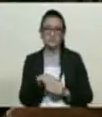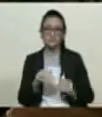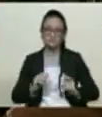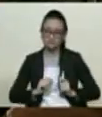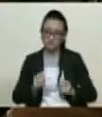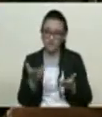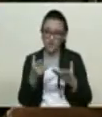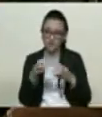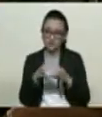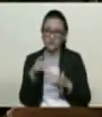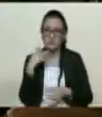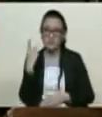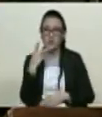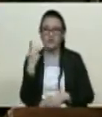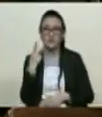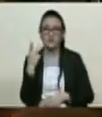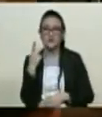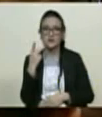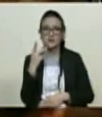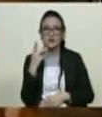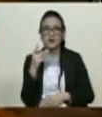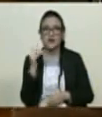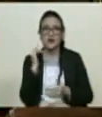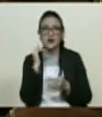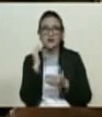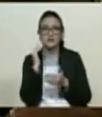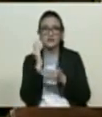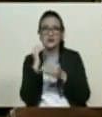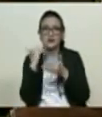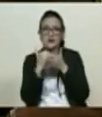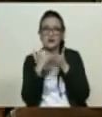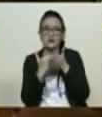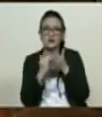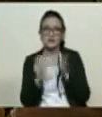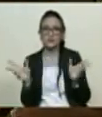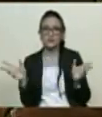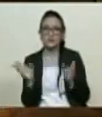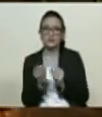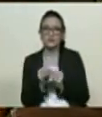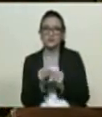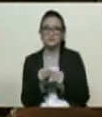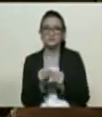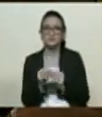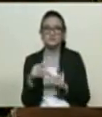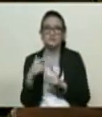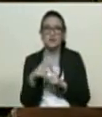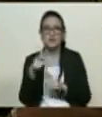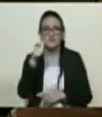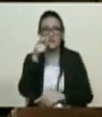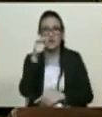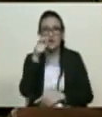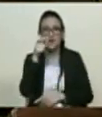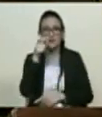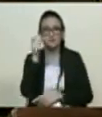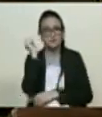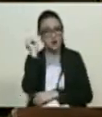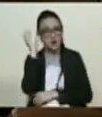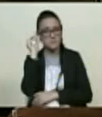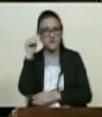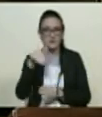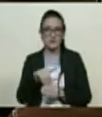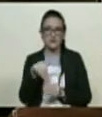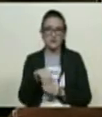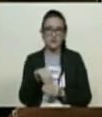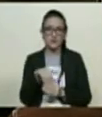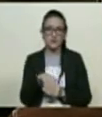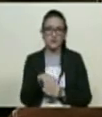organizaciones políticas el registro electoral definitivo. Y además de eso, hacemos la vigilancia de la campaña electoral por parte de los